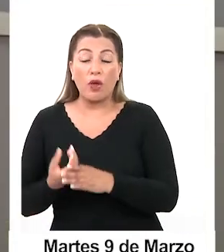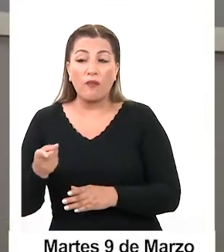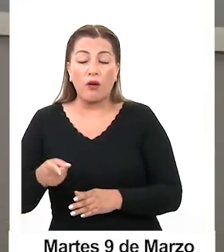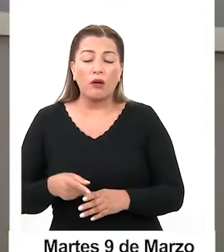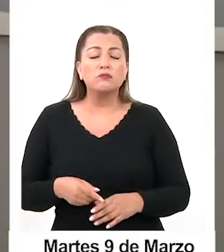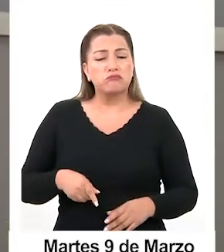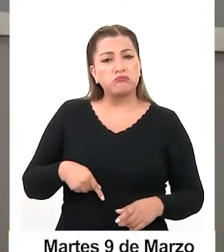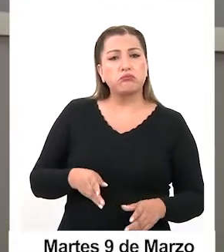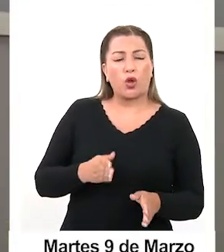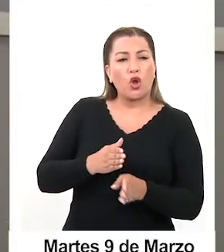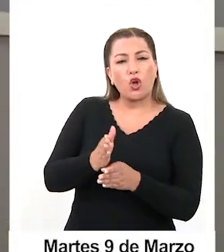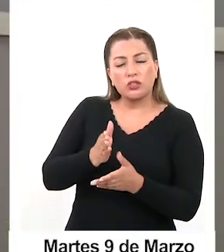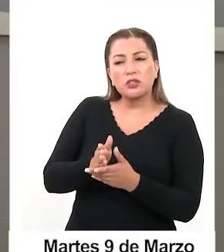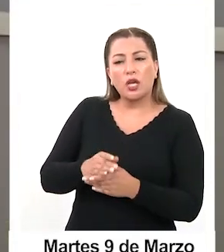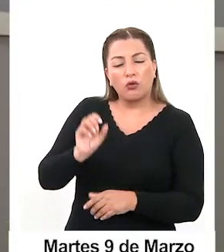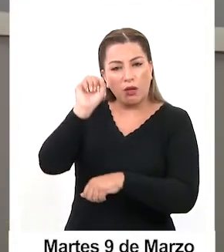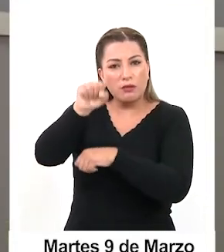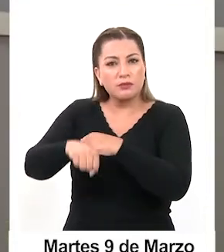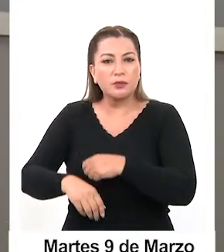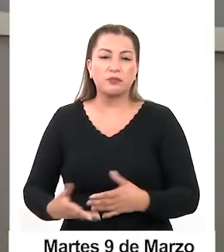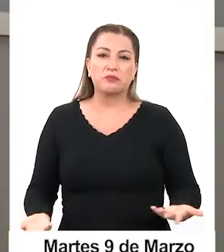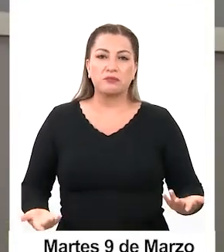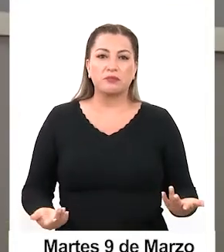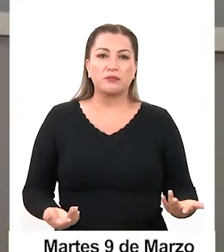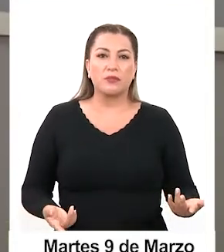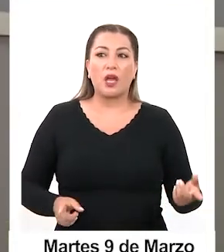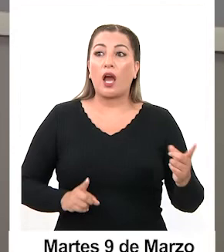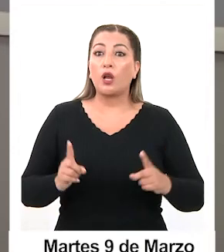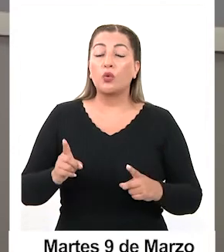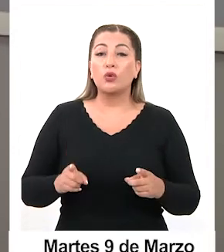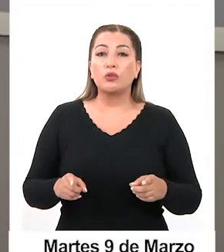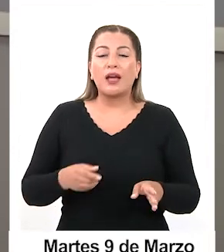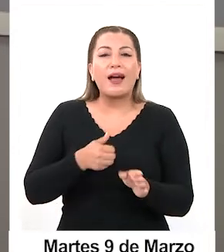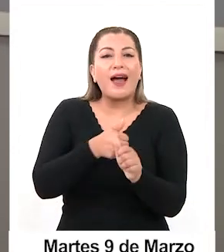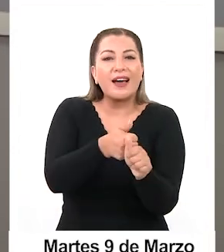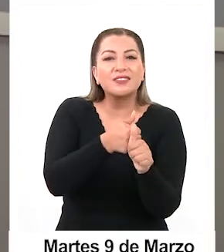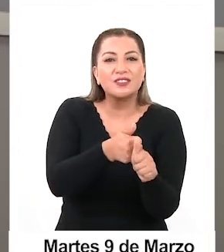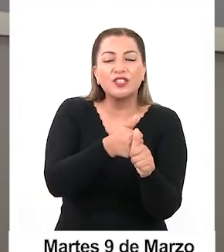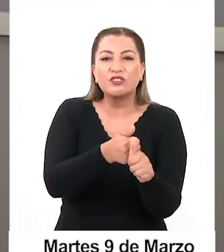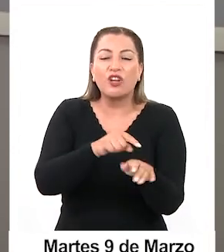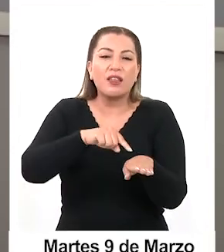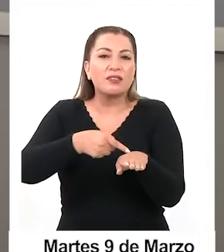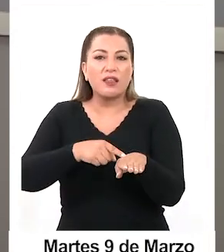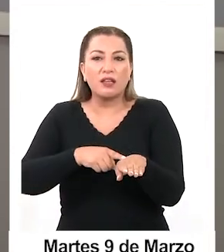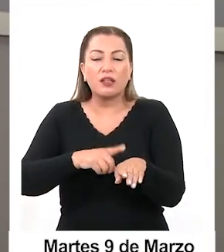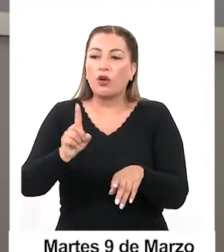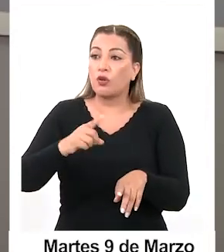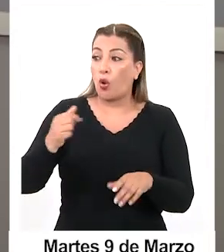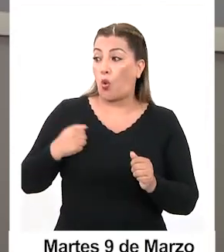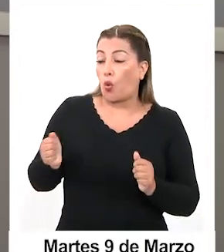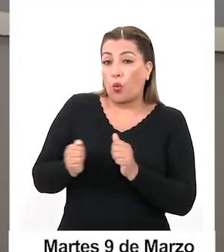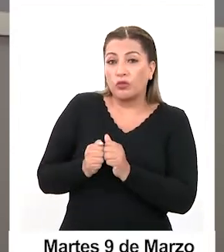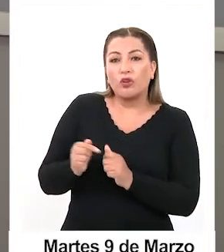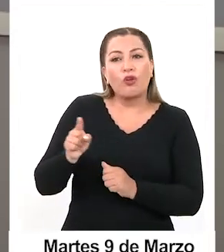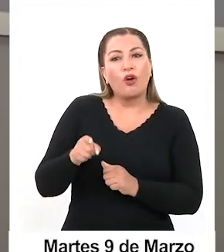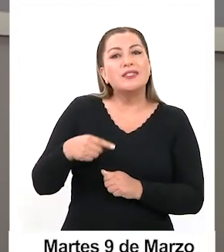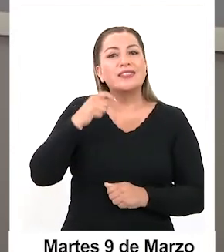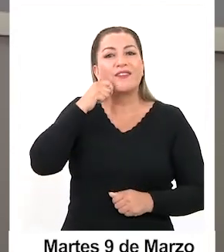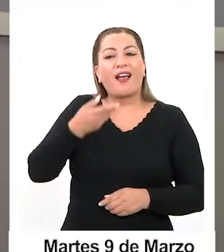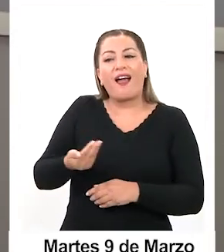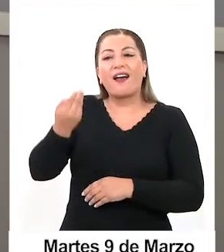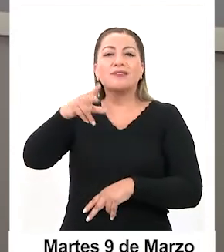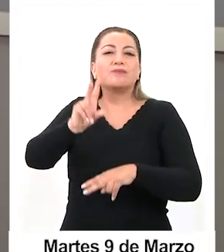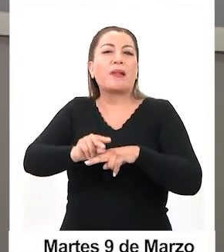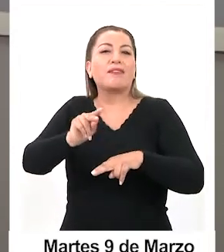son ninguno nuevo, ninguno que haya llegado directamente conmigo, sino que en la práctica ellos han hecho la Ceremi, ellos son la Ceremi de Salud. En la práctica